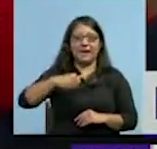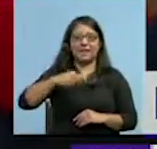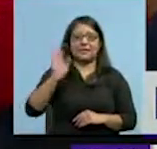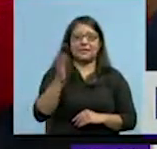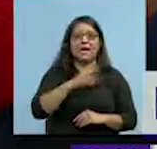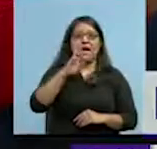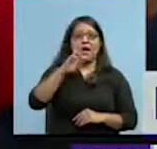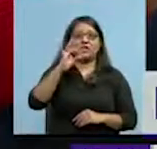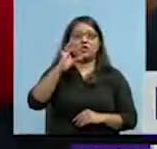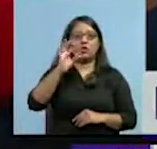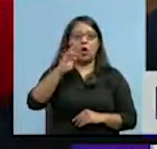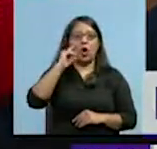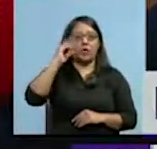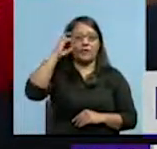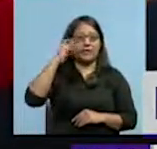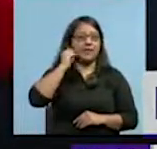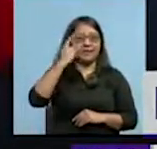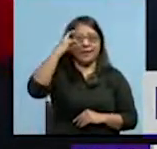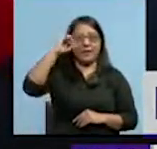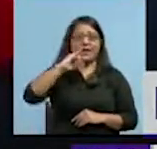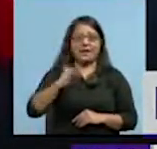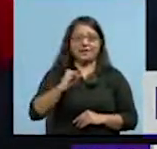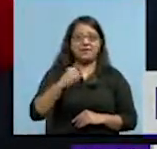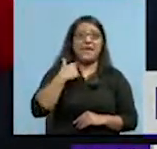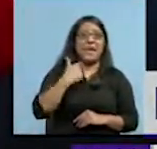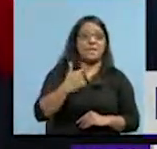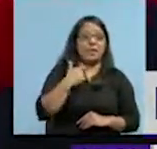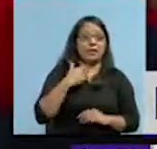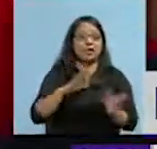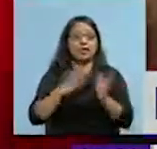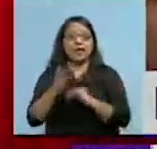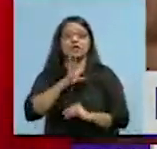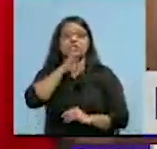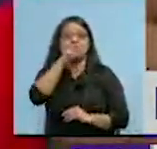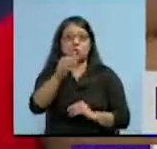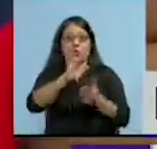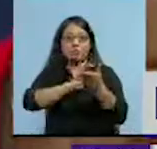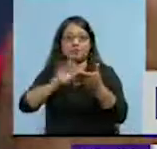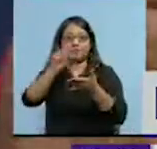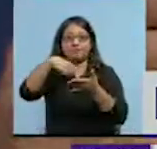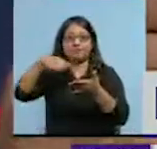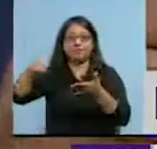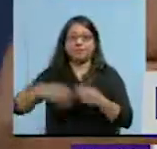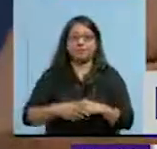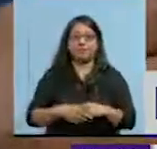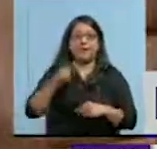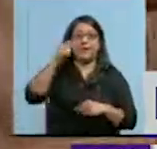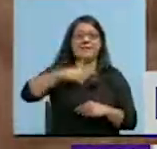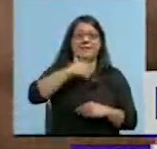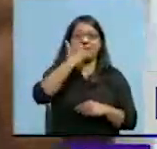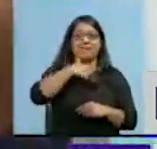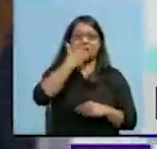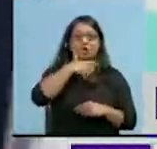misma tradición y está esta tarjeta roja que ven aquí que son cosas